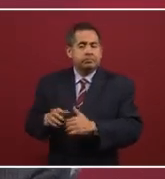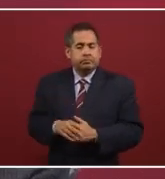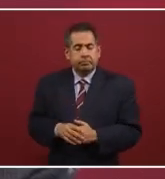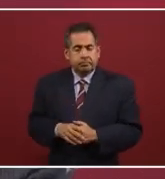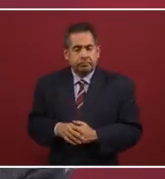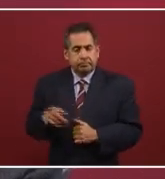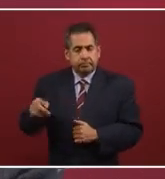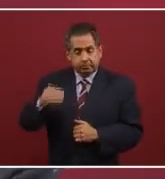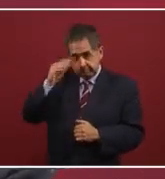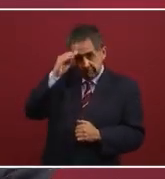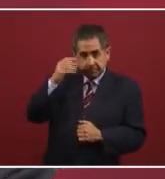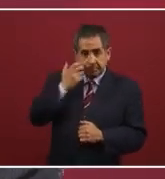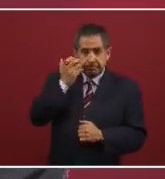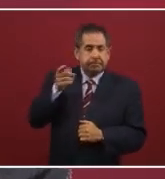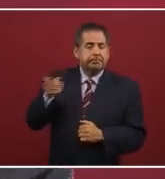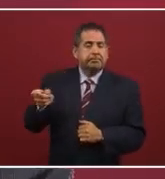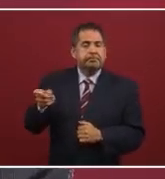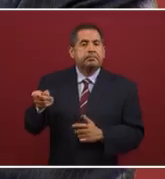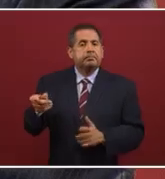se pronuncia